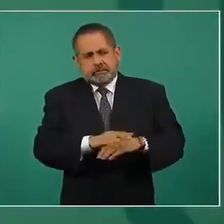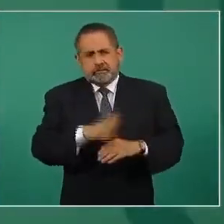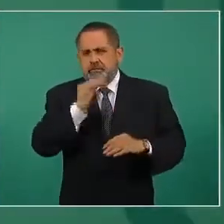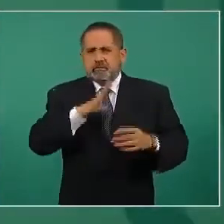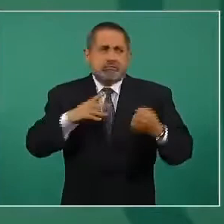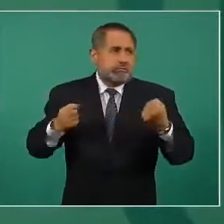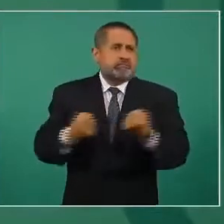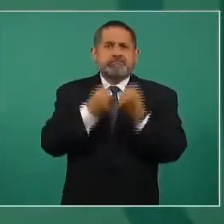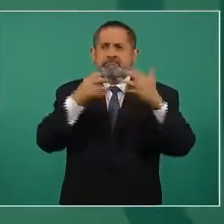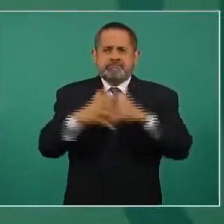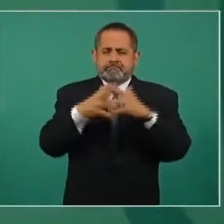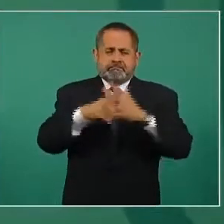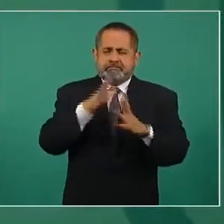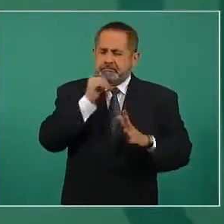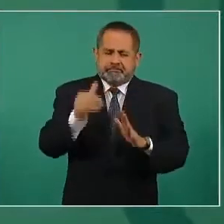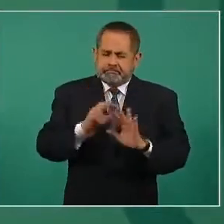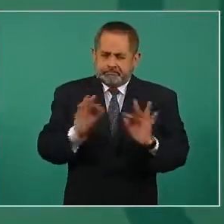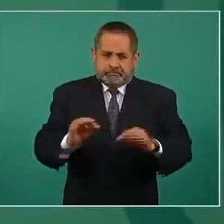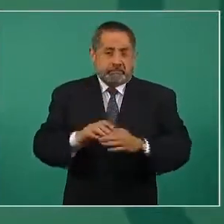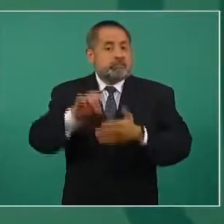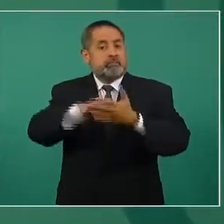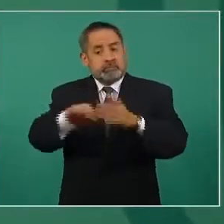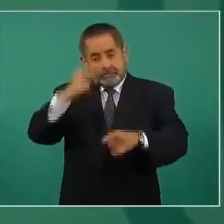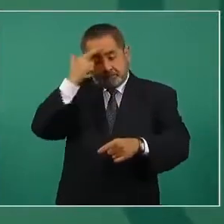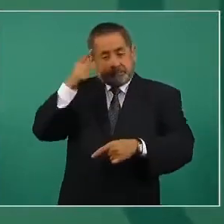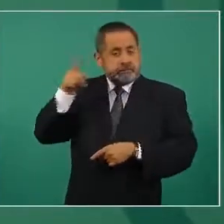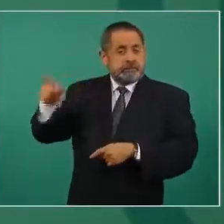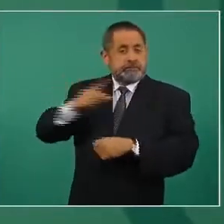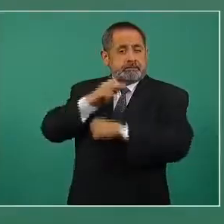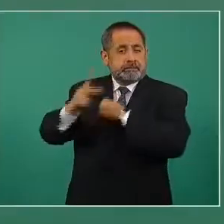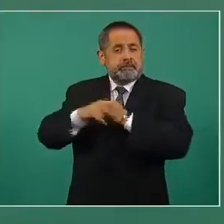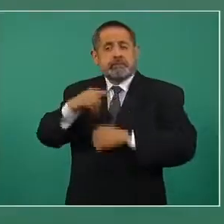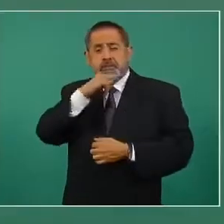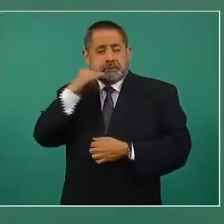porque en Chile